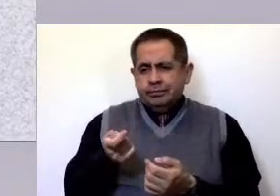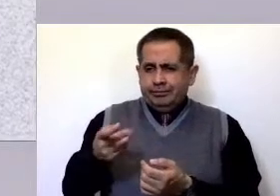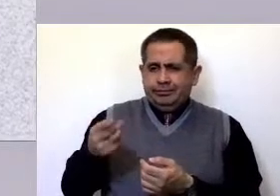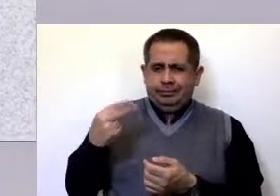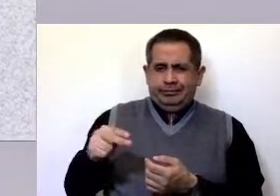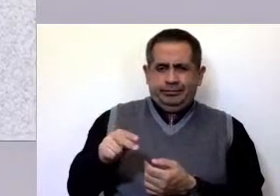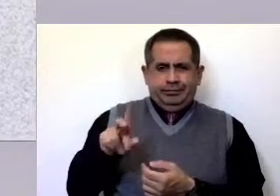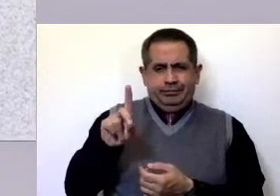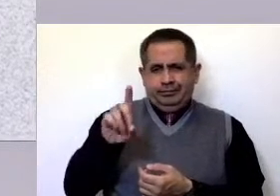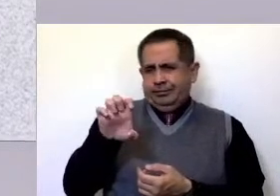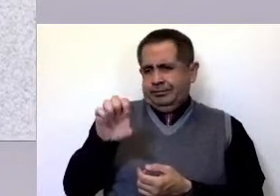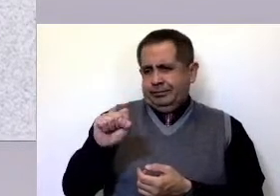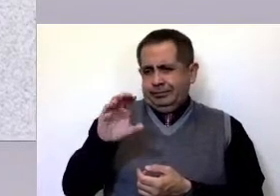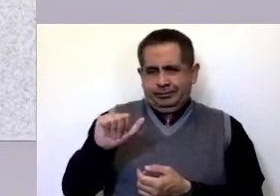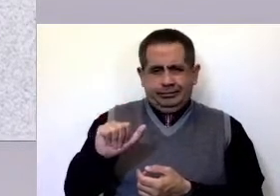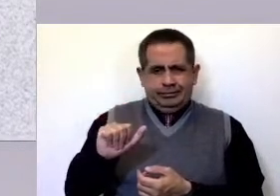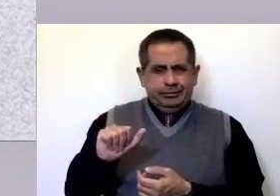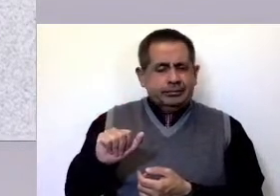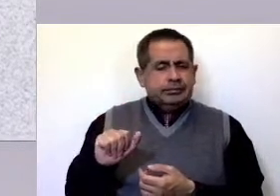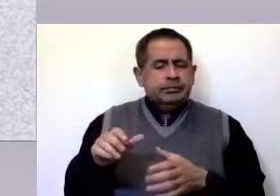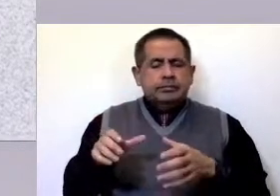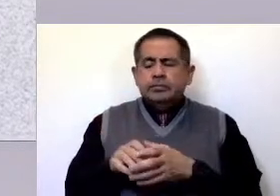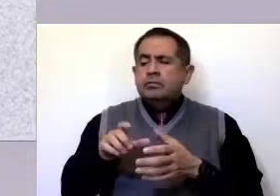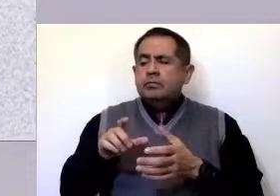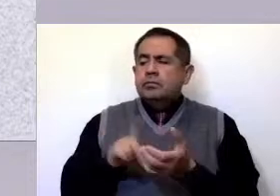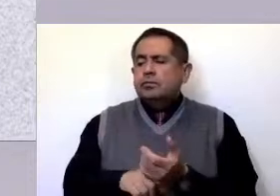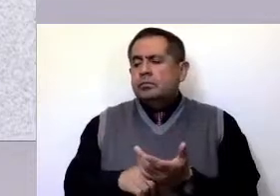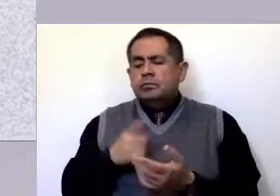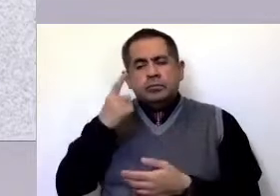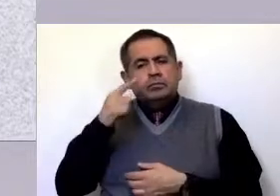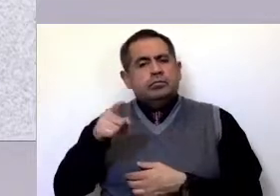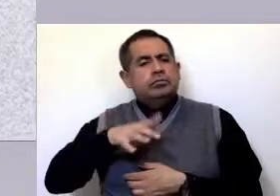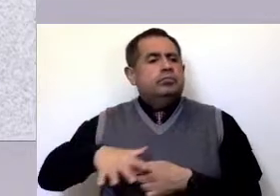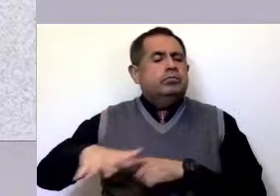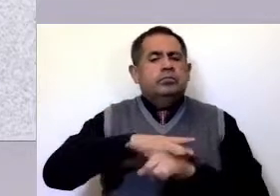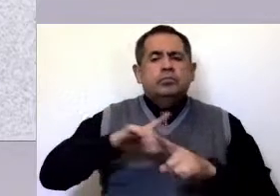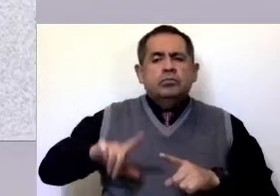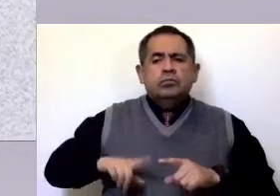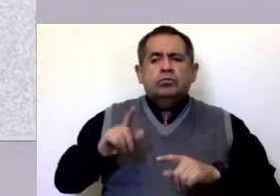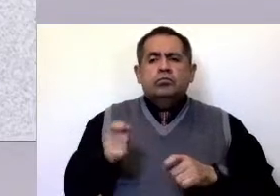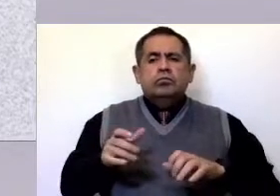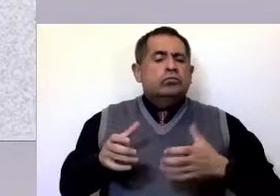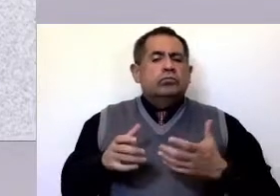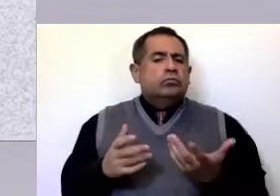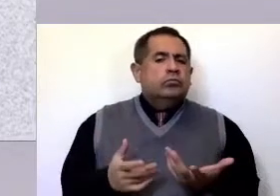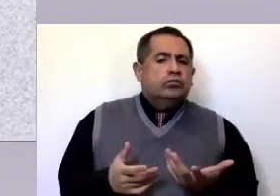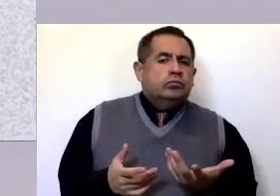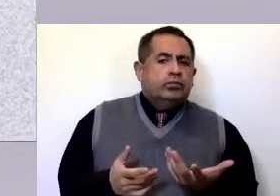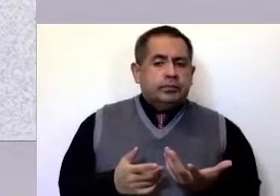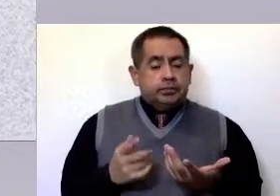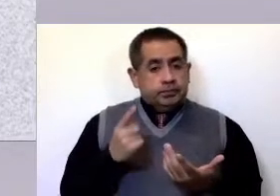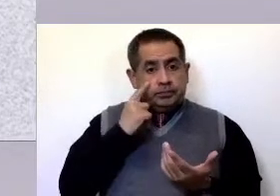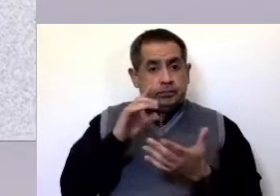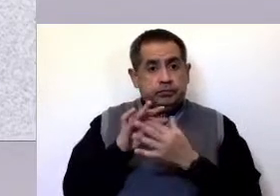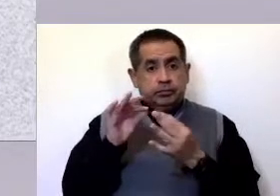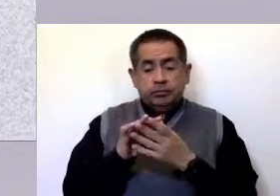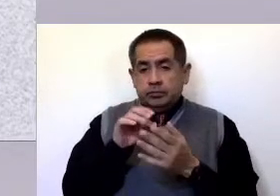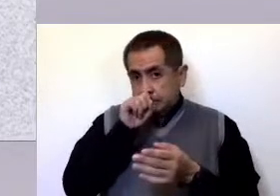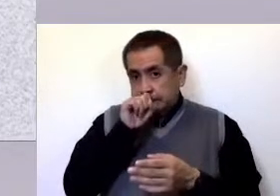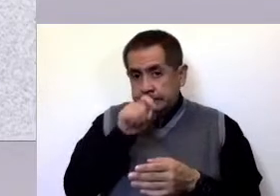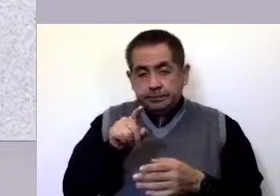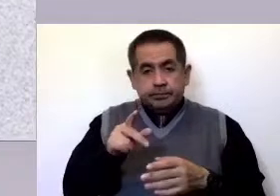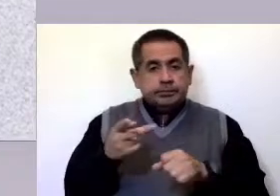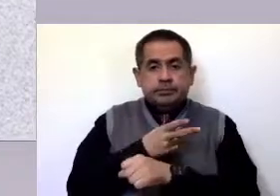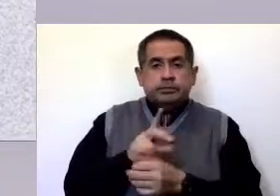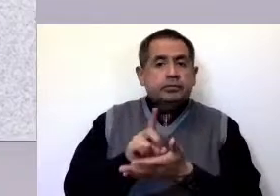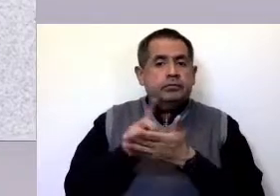función de la de las obligaciones que conllevan para el estado el en uno se dio también en el contexto del derecho a